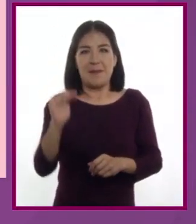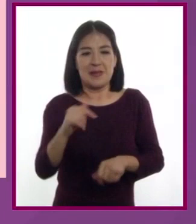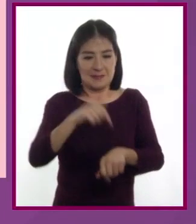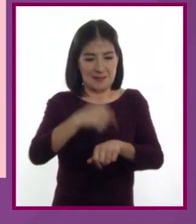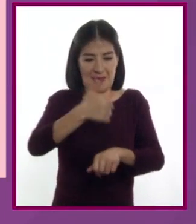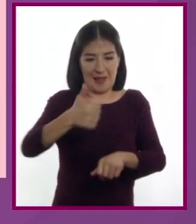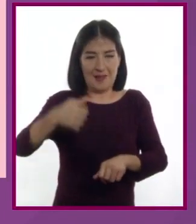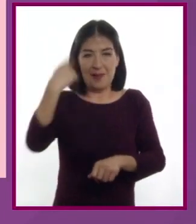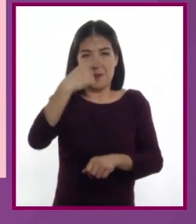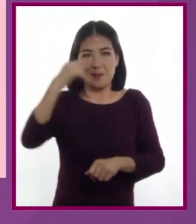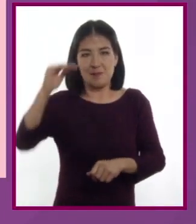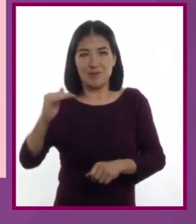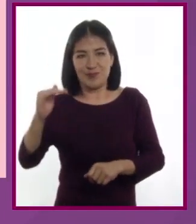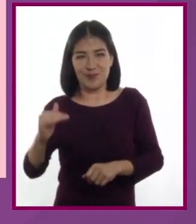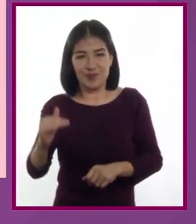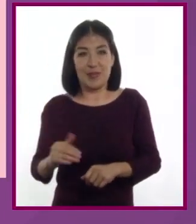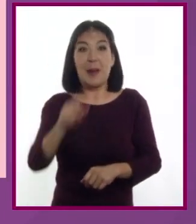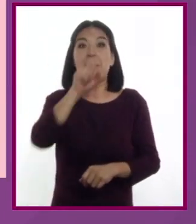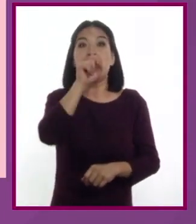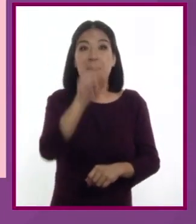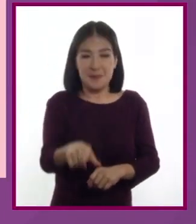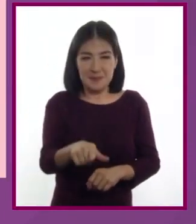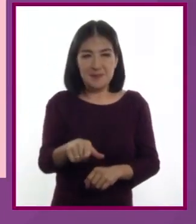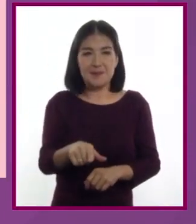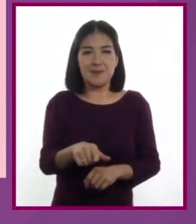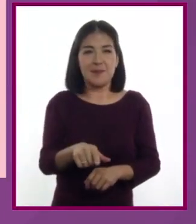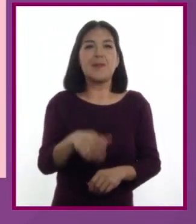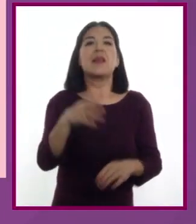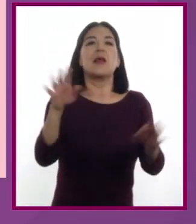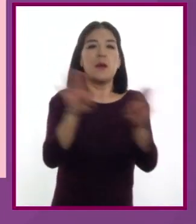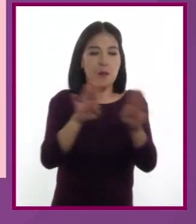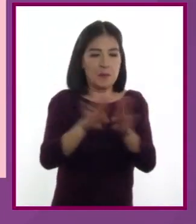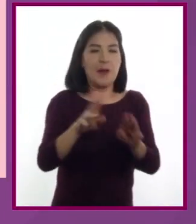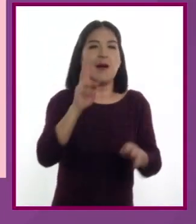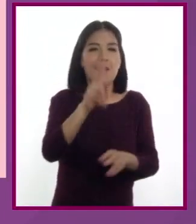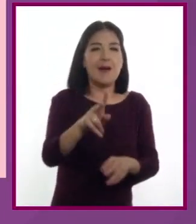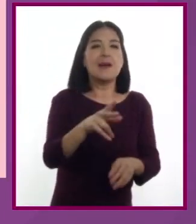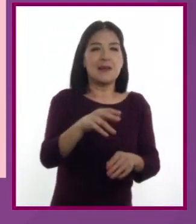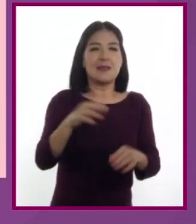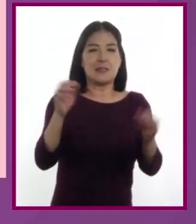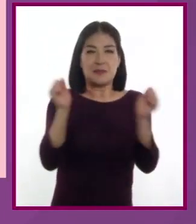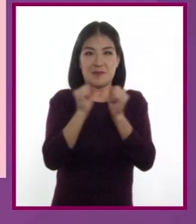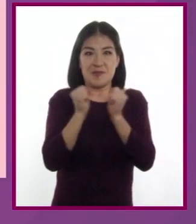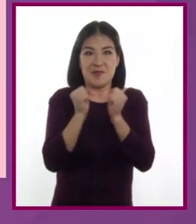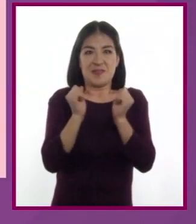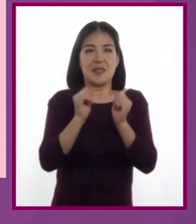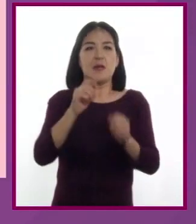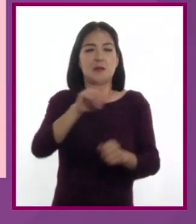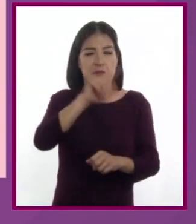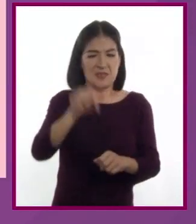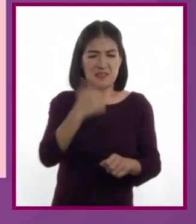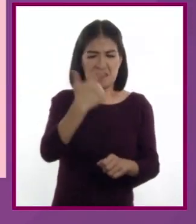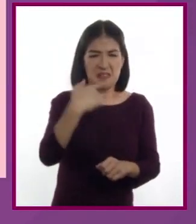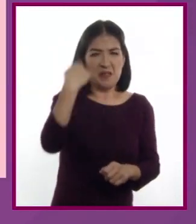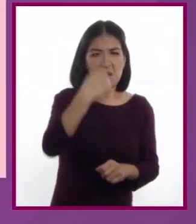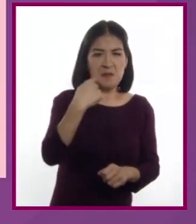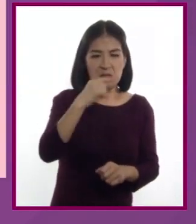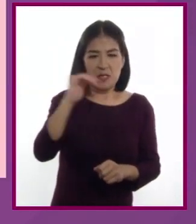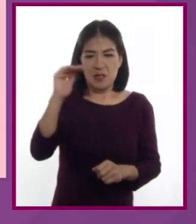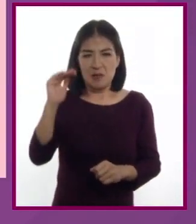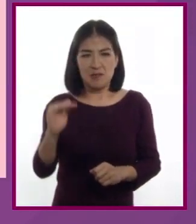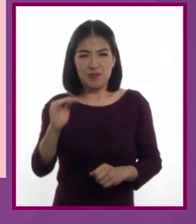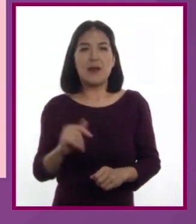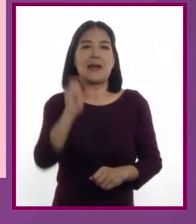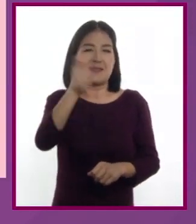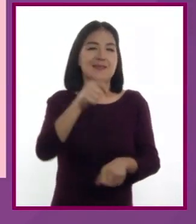hora. Así podemos ver que la temperatura en el lugar después de 7 horas, es decir, a las